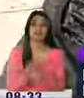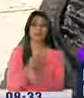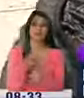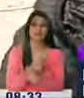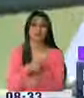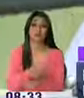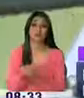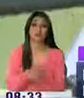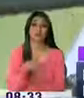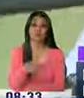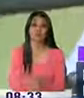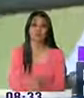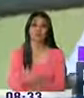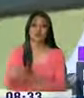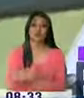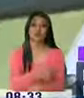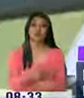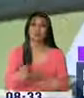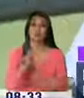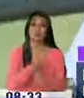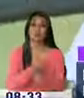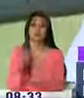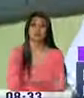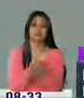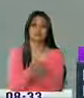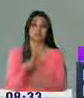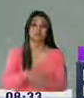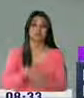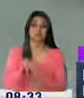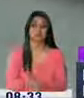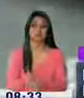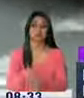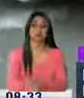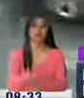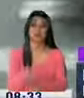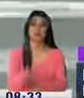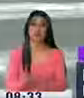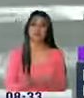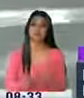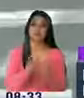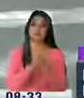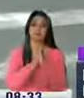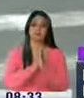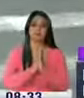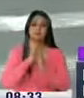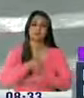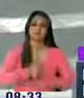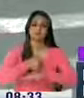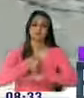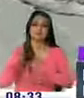pasar para allá. Por eso se provocan tantos accidentes por los baches. Los moradores solicitan a las autoridades